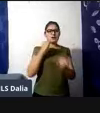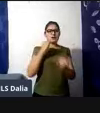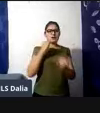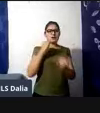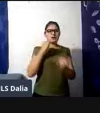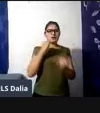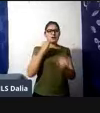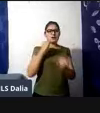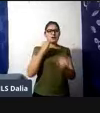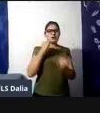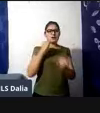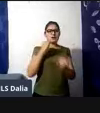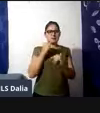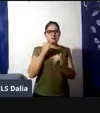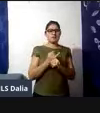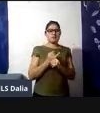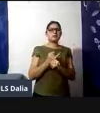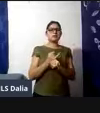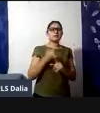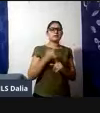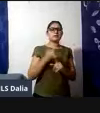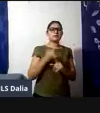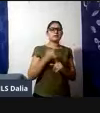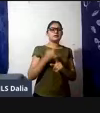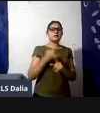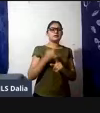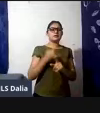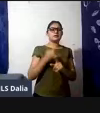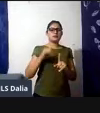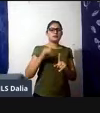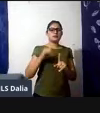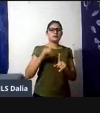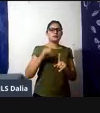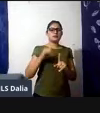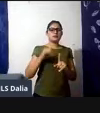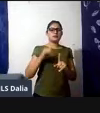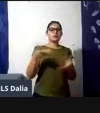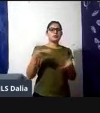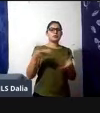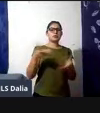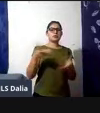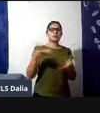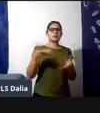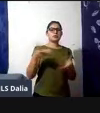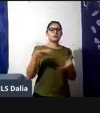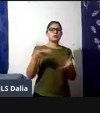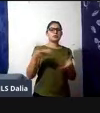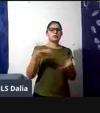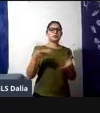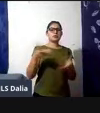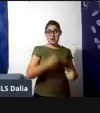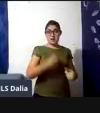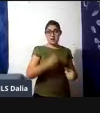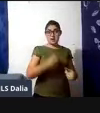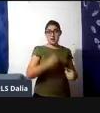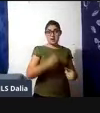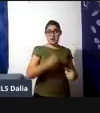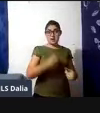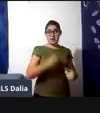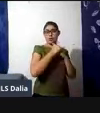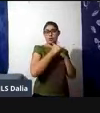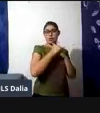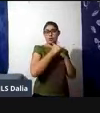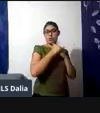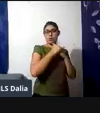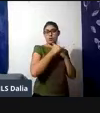redes sociales a quien lo hace. Entonces, mi regla es, el escudo de cyberbullying es No contestes denuncia y bloquea.